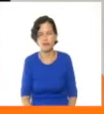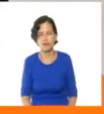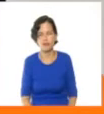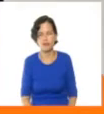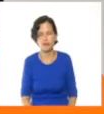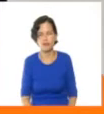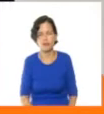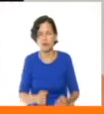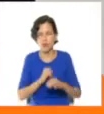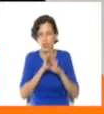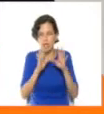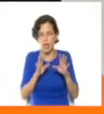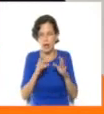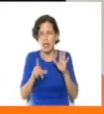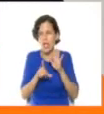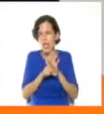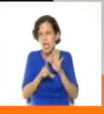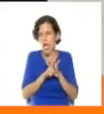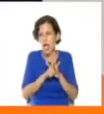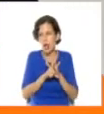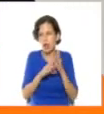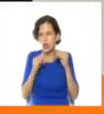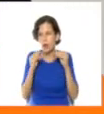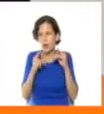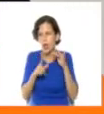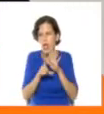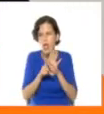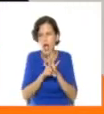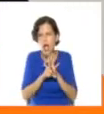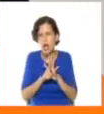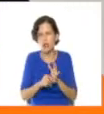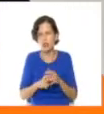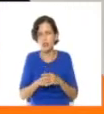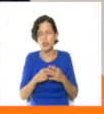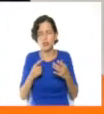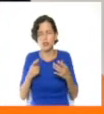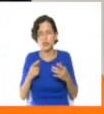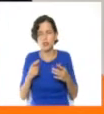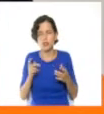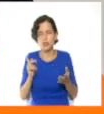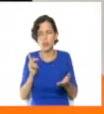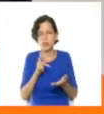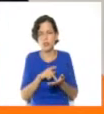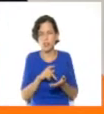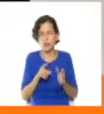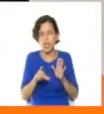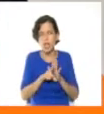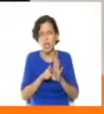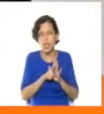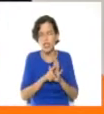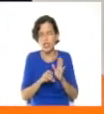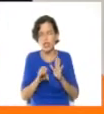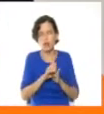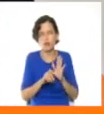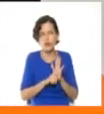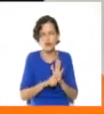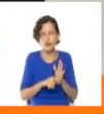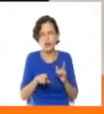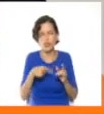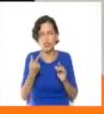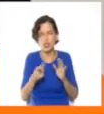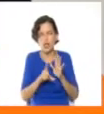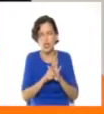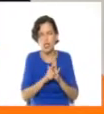traje, que va a hacer énfasis a la parte legal. Cuando hablamos parte legal, nos